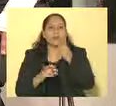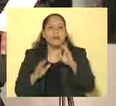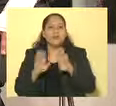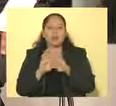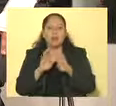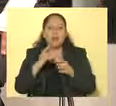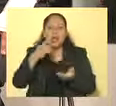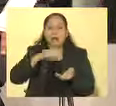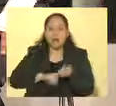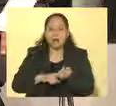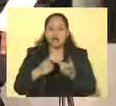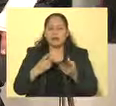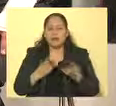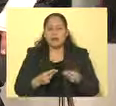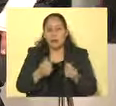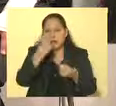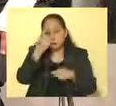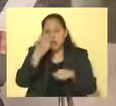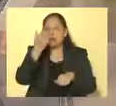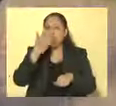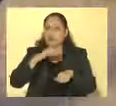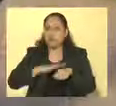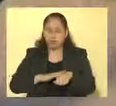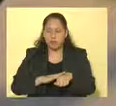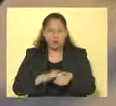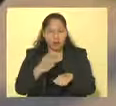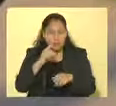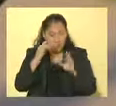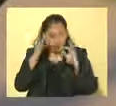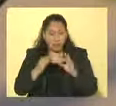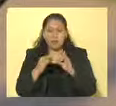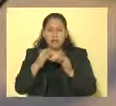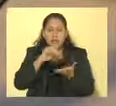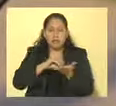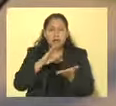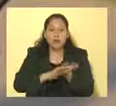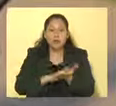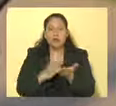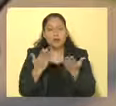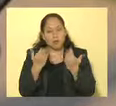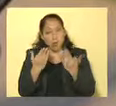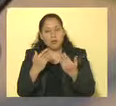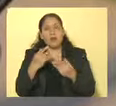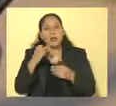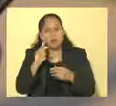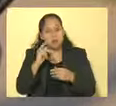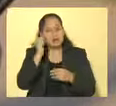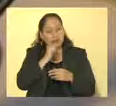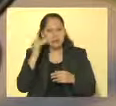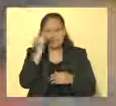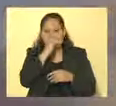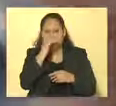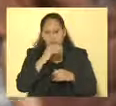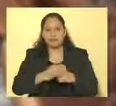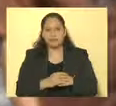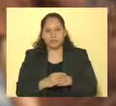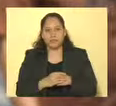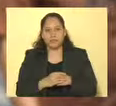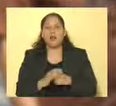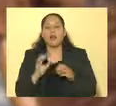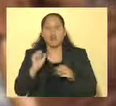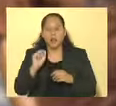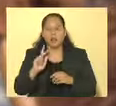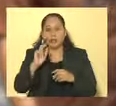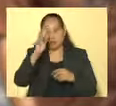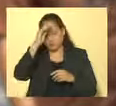gastos administrativos, pero formalmente no hay ningún registro y en teoría debe de ser gratuito. ¿Sí? Ah, ok,